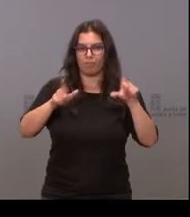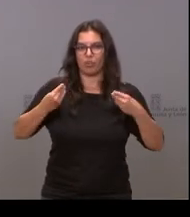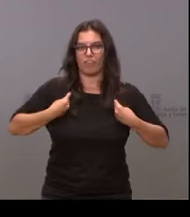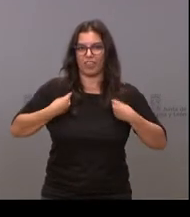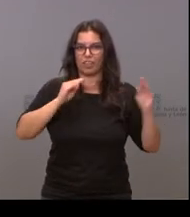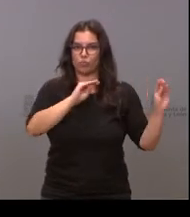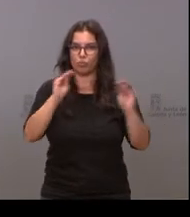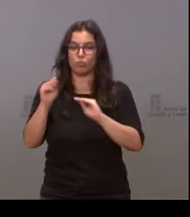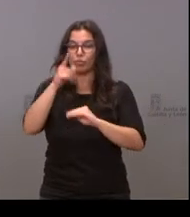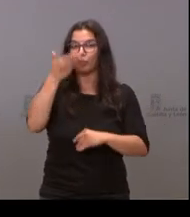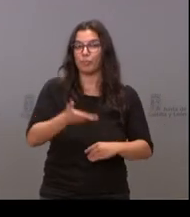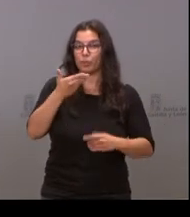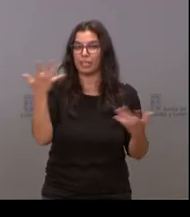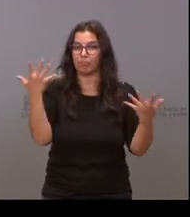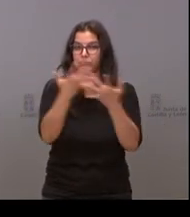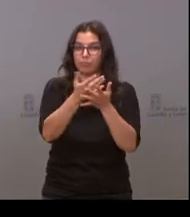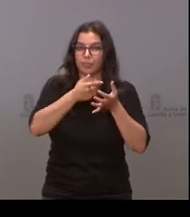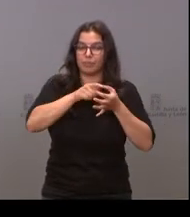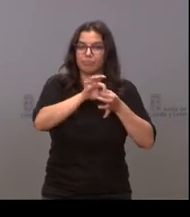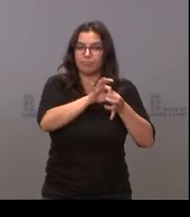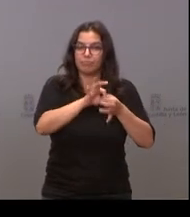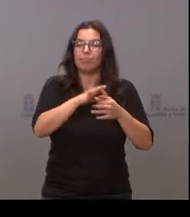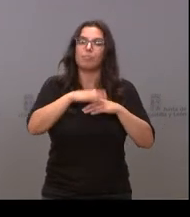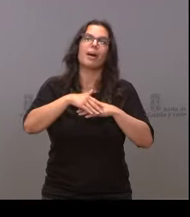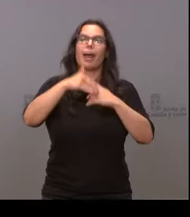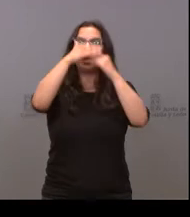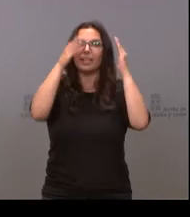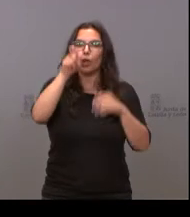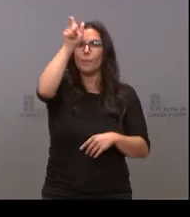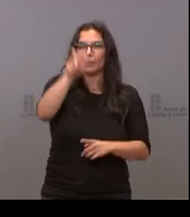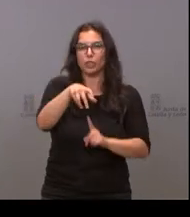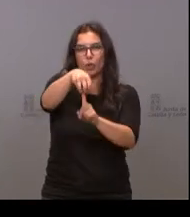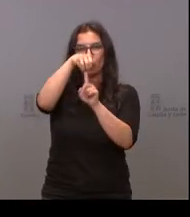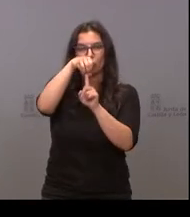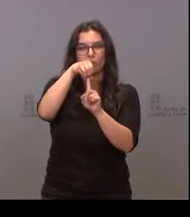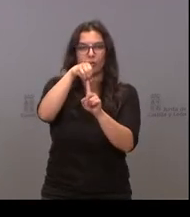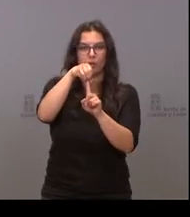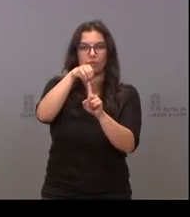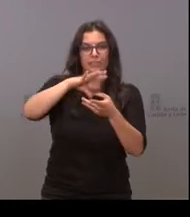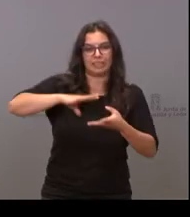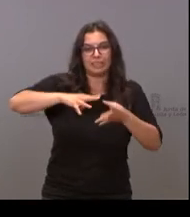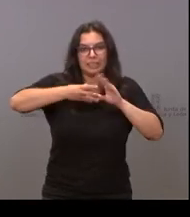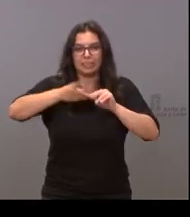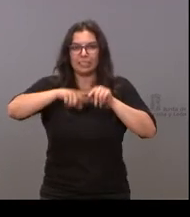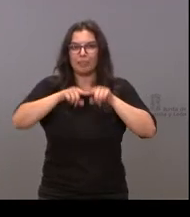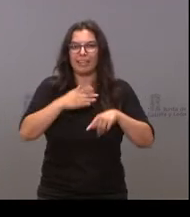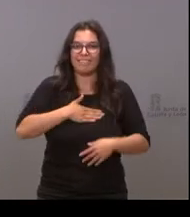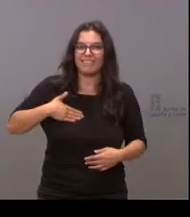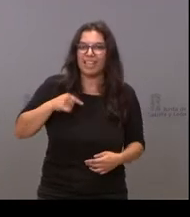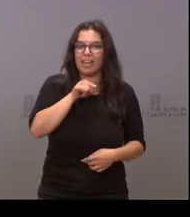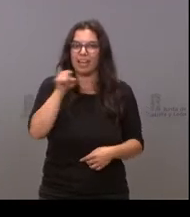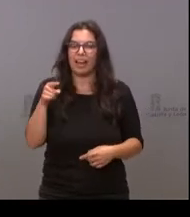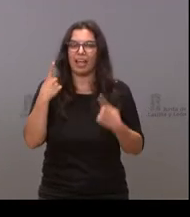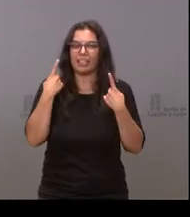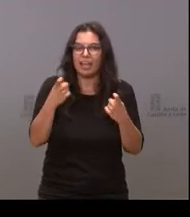indispensable para que entre todos podamos ofrecer una atención centrada en la persona ajustada a los deseos y necesidades de los